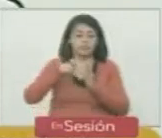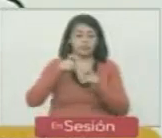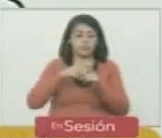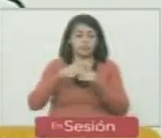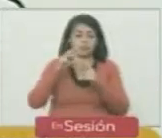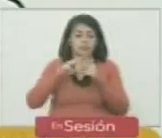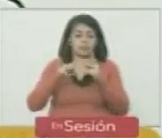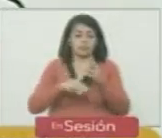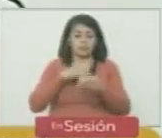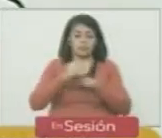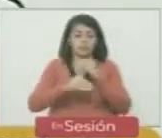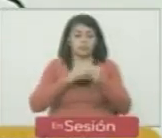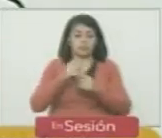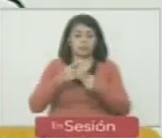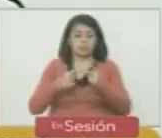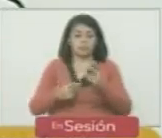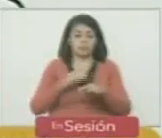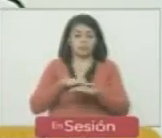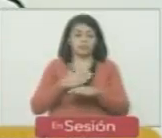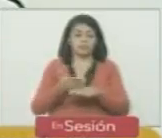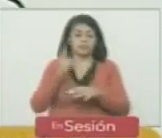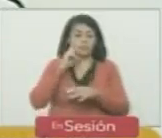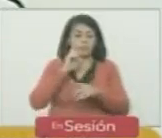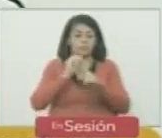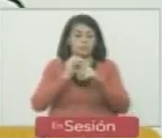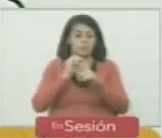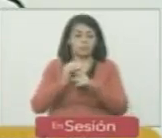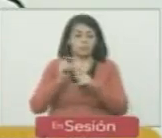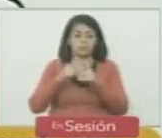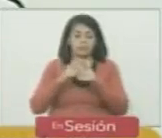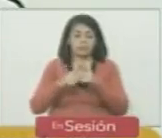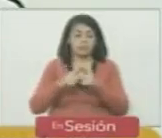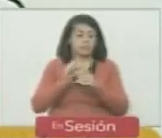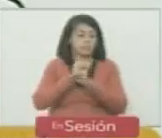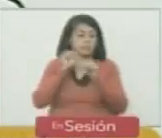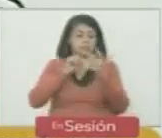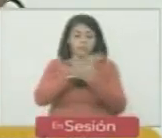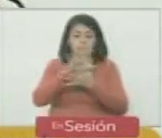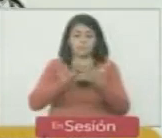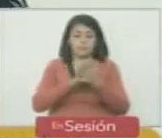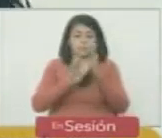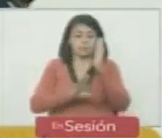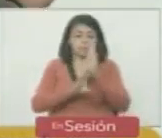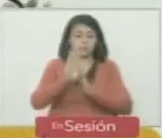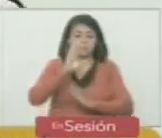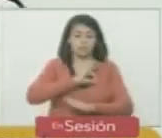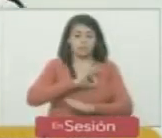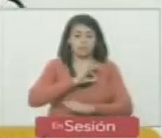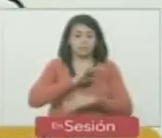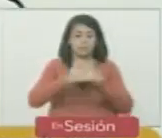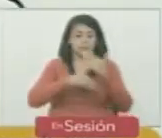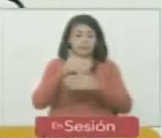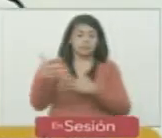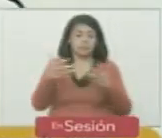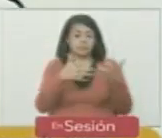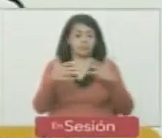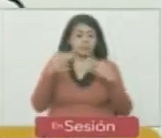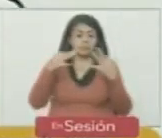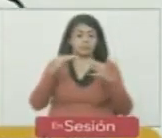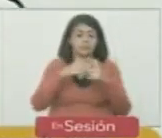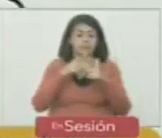insumos, generar las condiciones subjetivas para estallidos sociales y avanzar en el escenario de una guerra